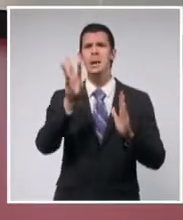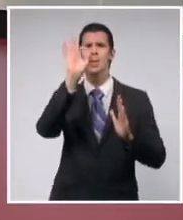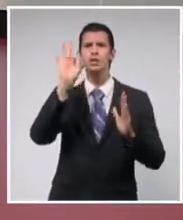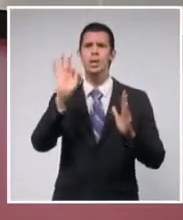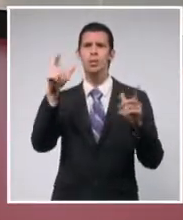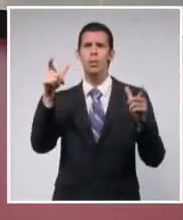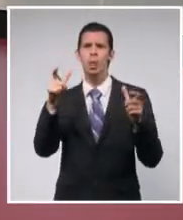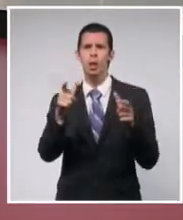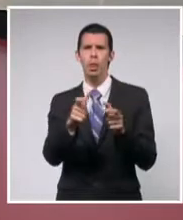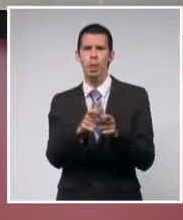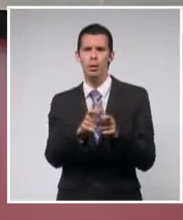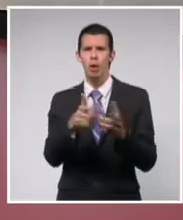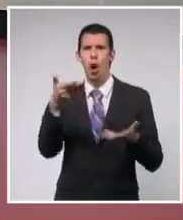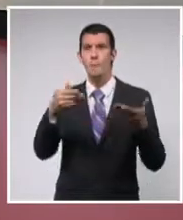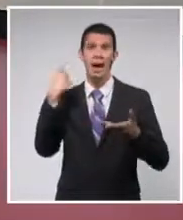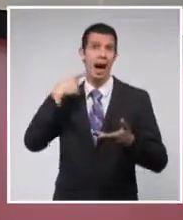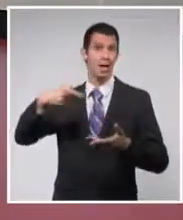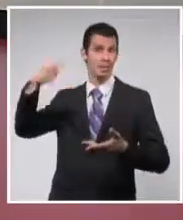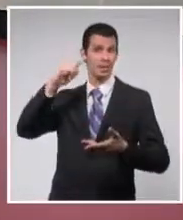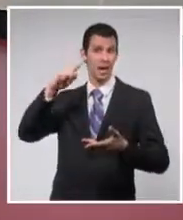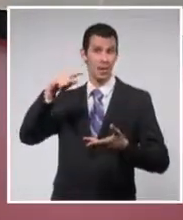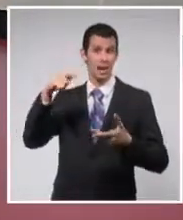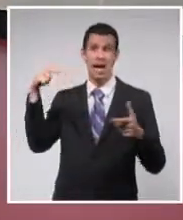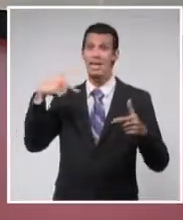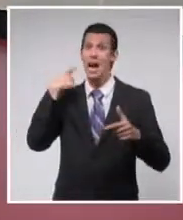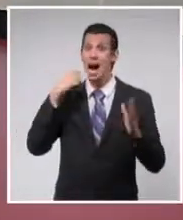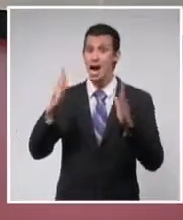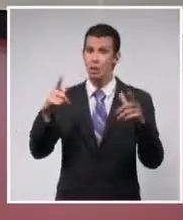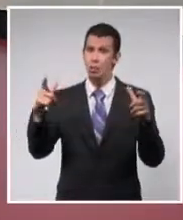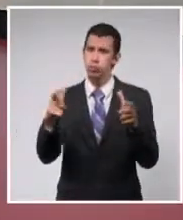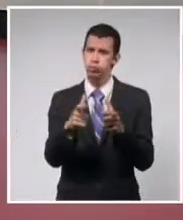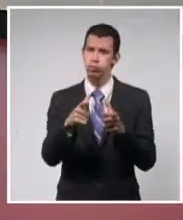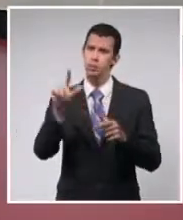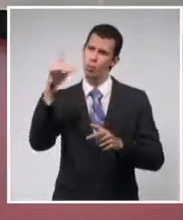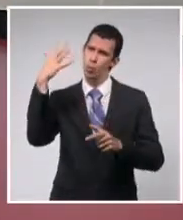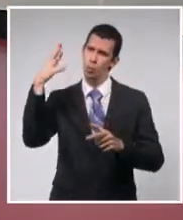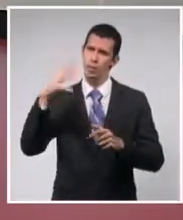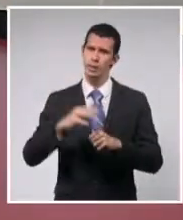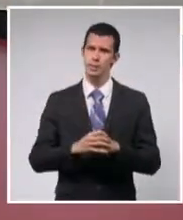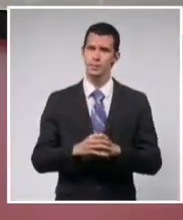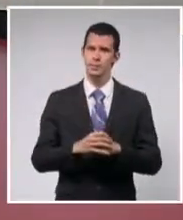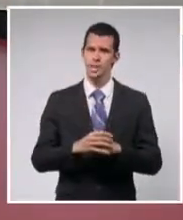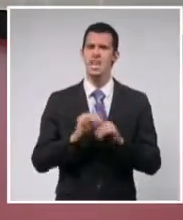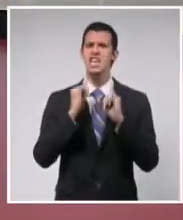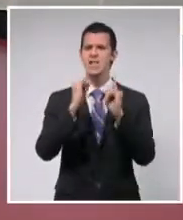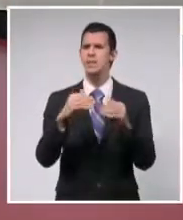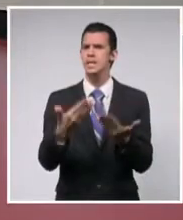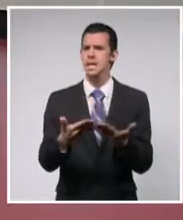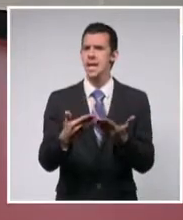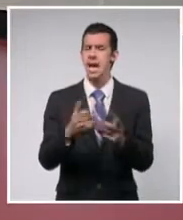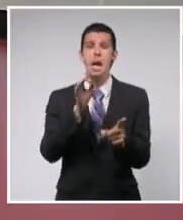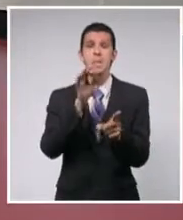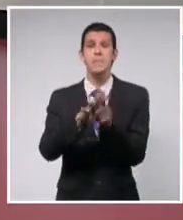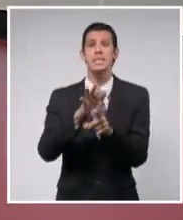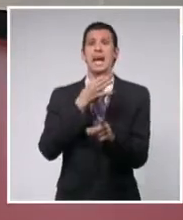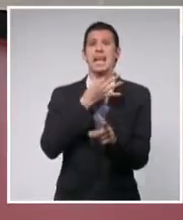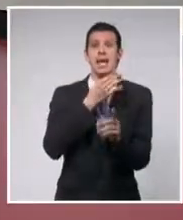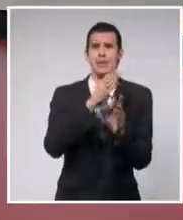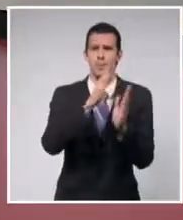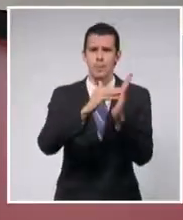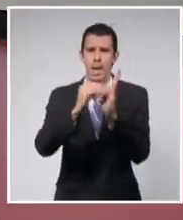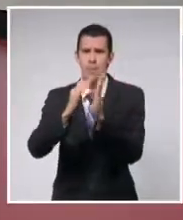mes de 2010 y 9 según el organismo internacional en la primera mitad del año se registró un desplome sin precedentes por el cierre de